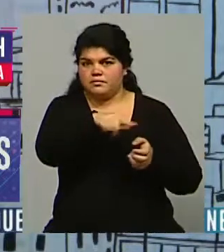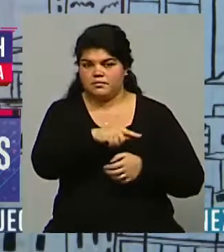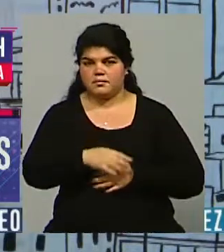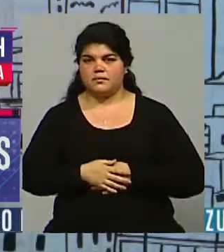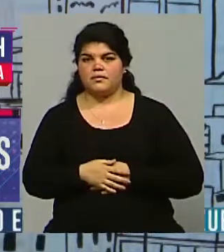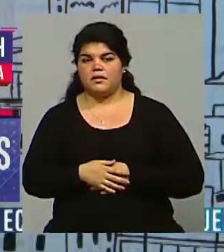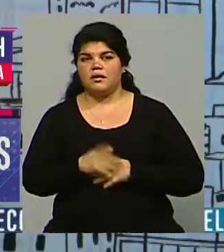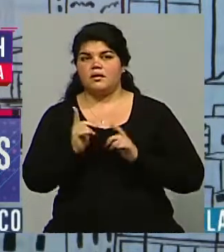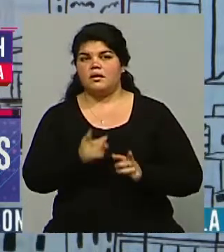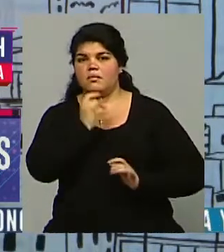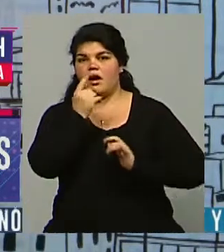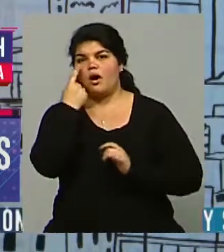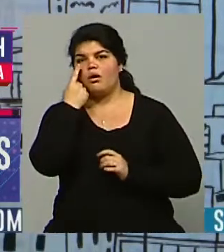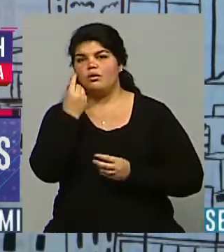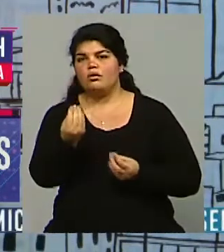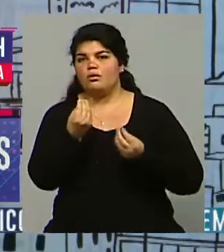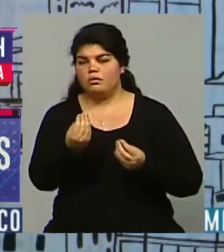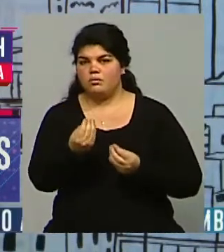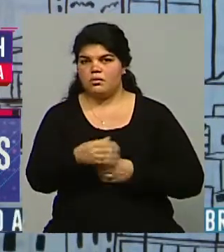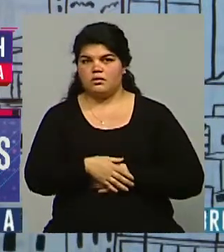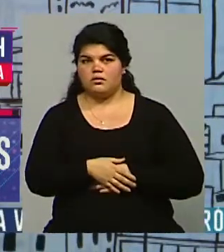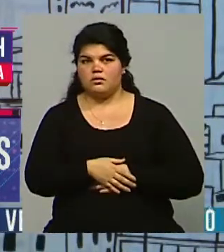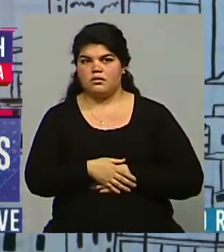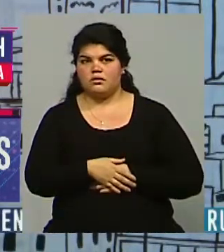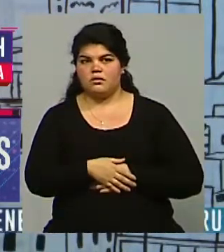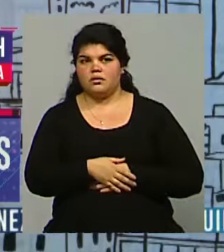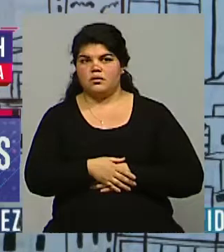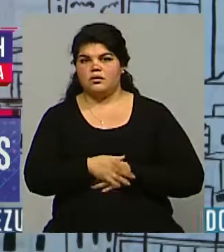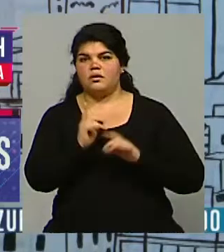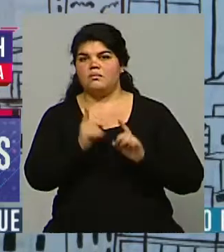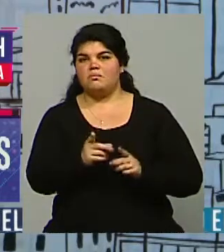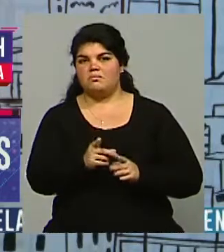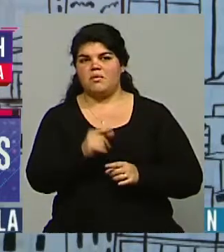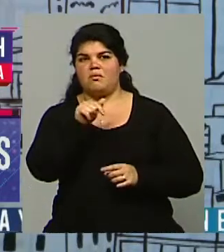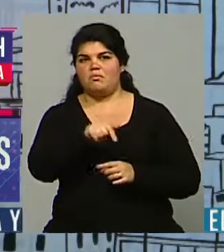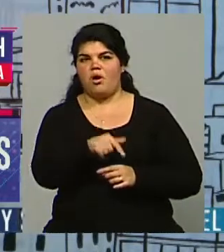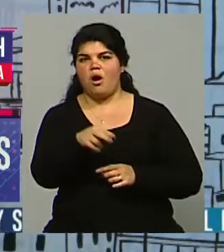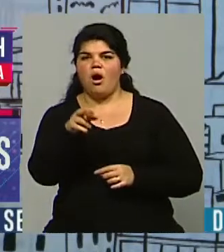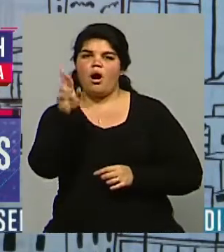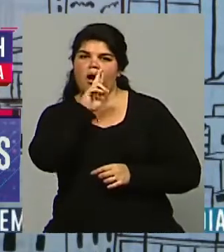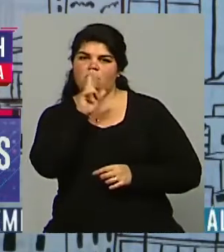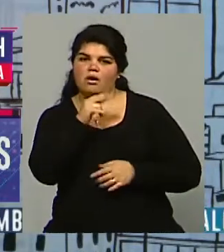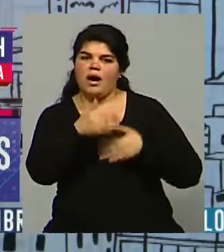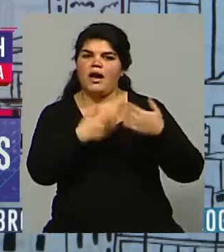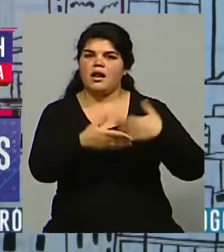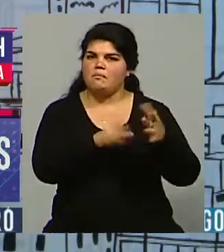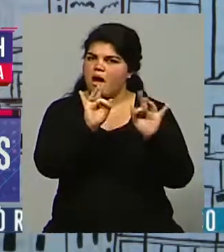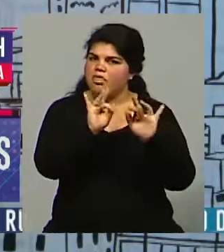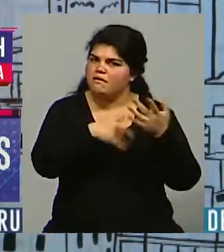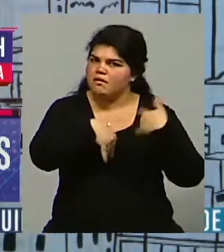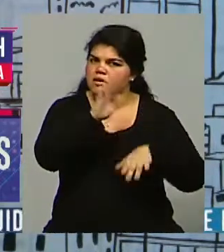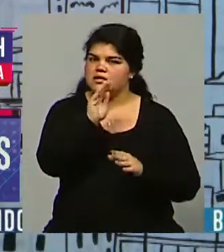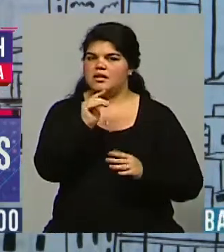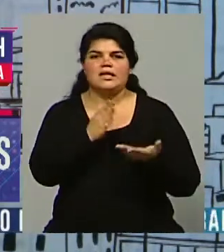tiene que ver con algunas problemáticas que son el piso pegajoso y el techo de cristal al que accedemos las mujeres. Si bien la